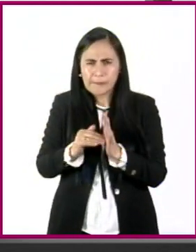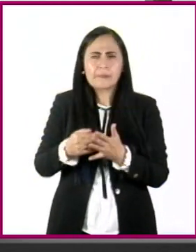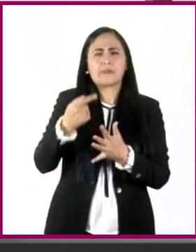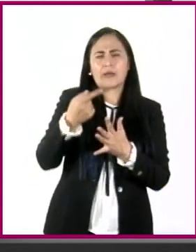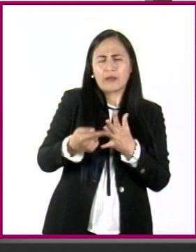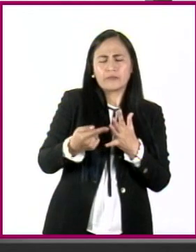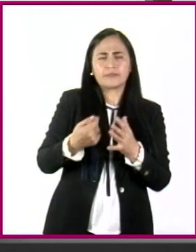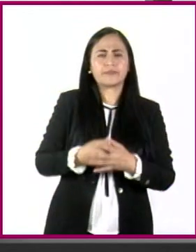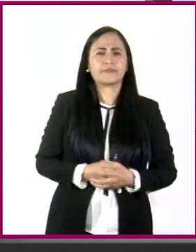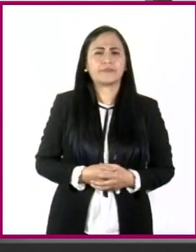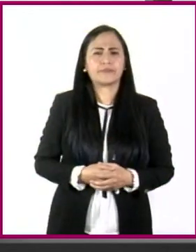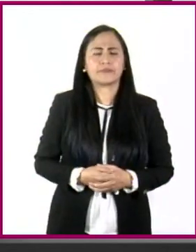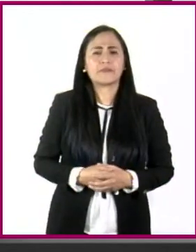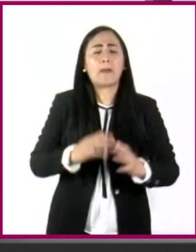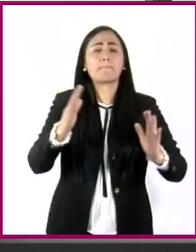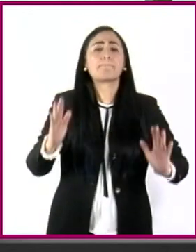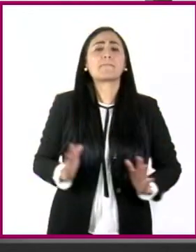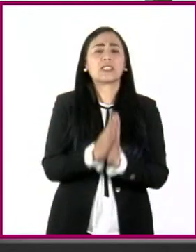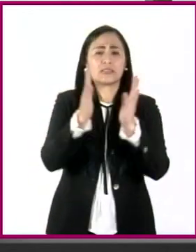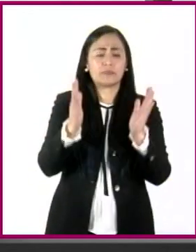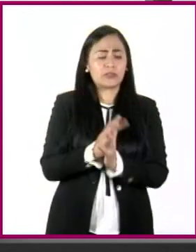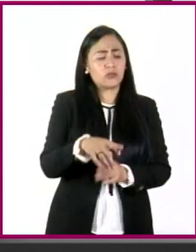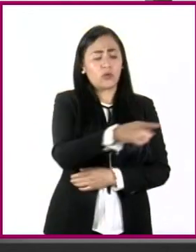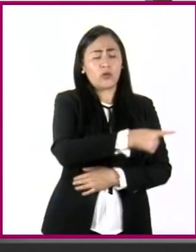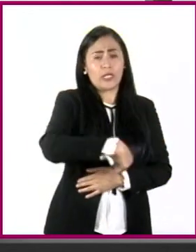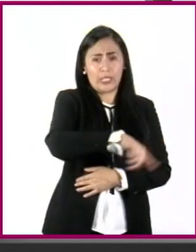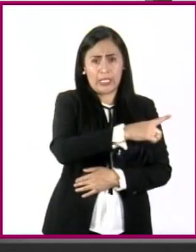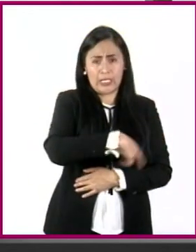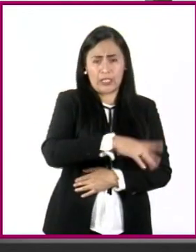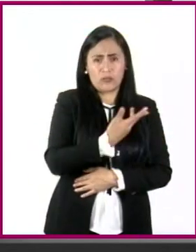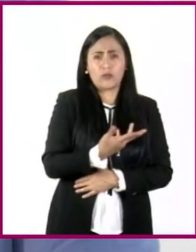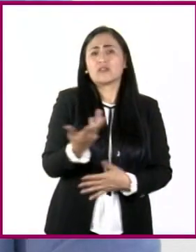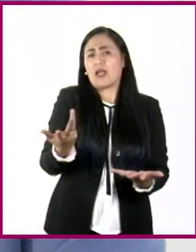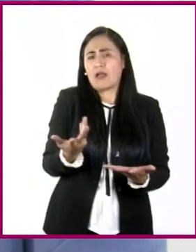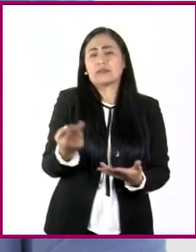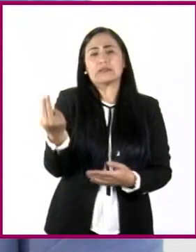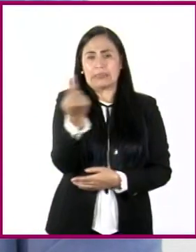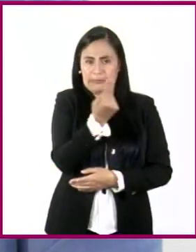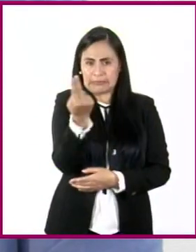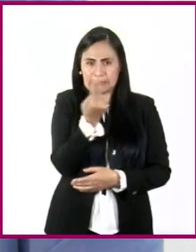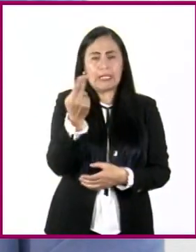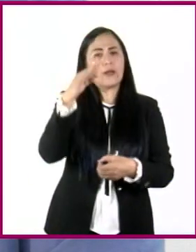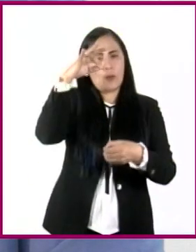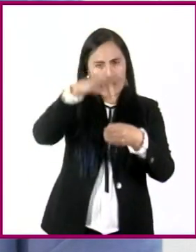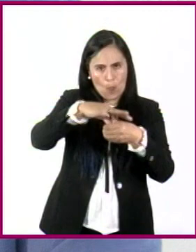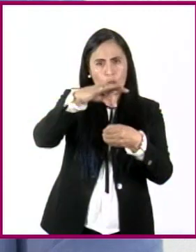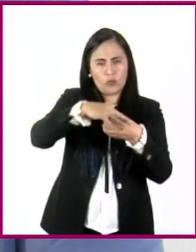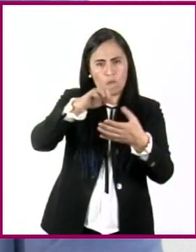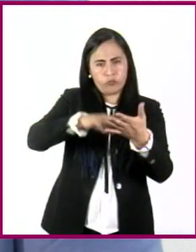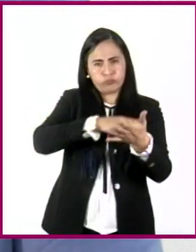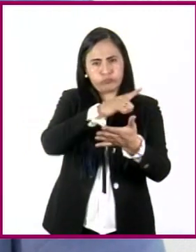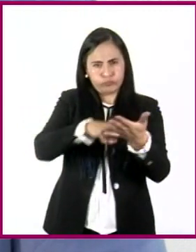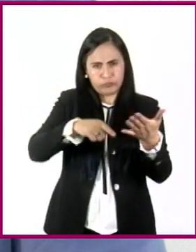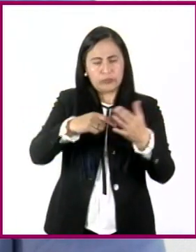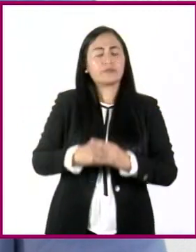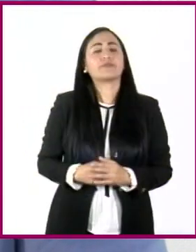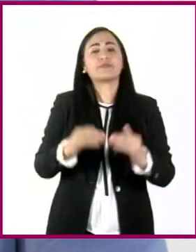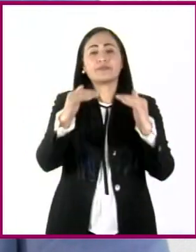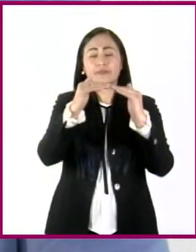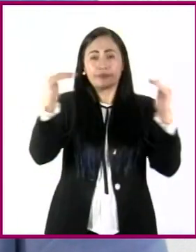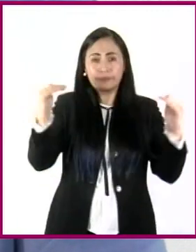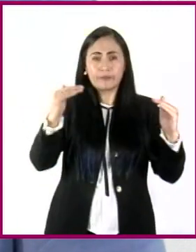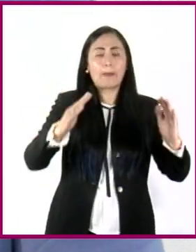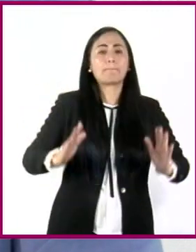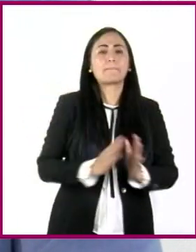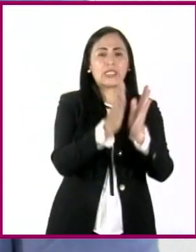en sus alcances, donde la participación ciudadana se circunscribe al ejercicio del voto. En resumen, podemos decir que la democracia